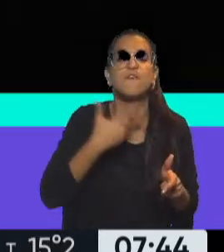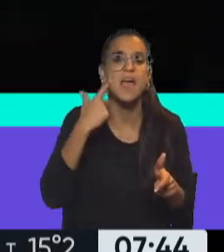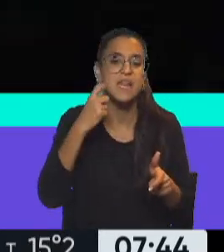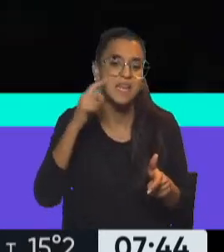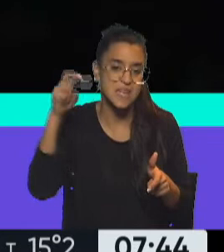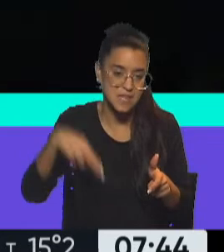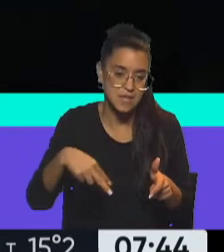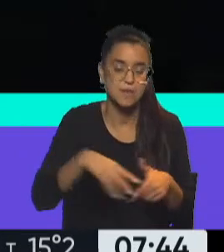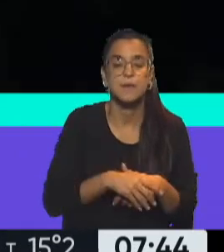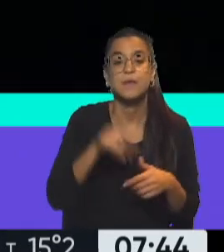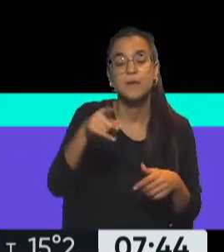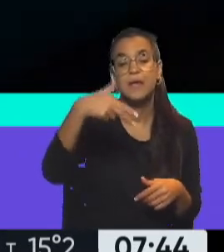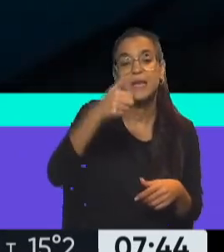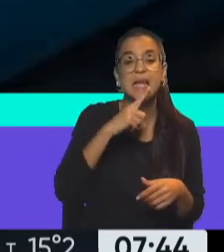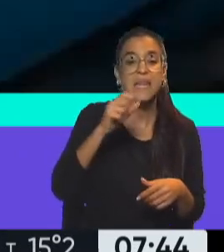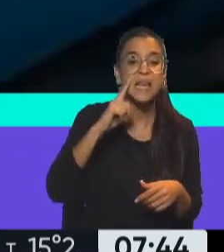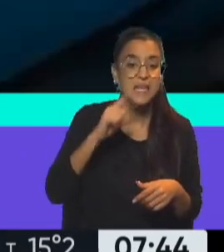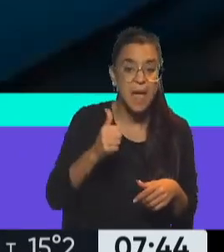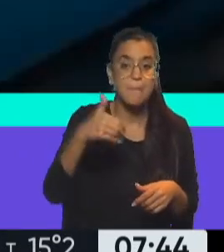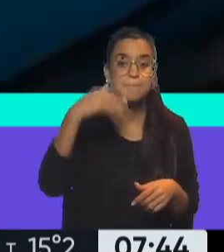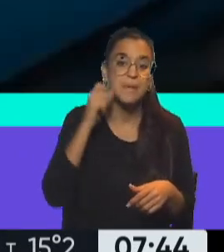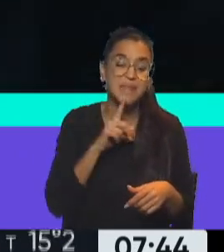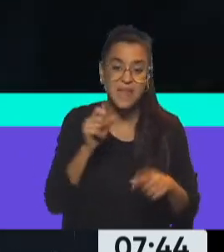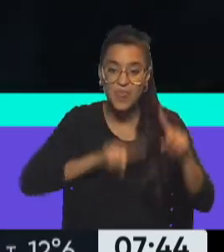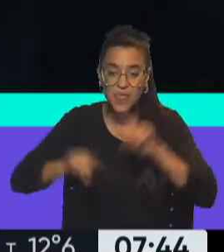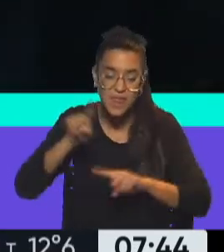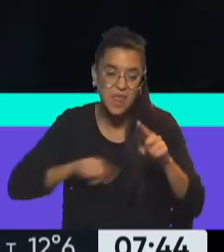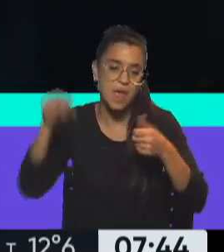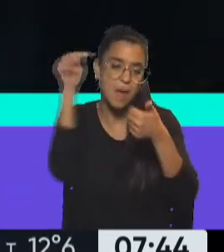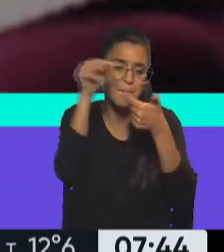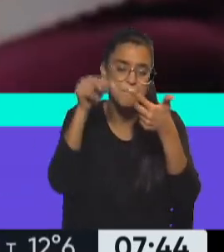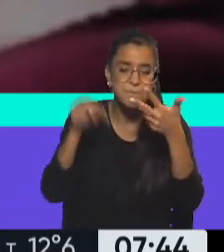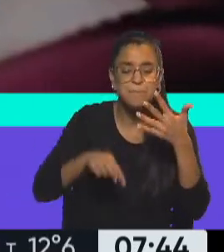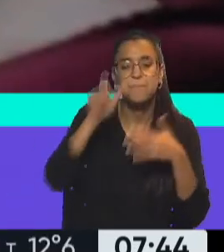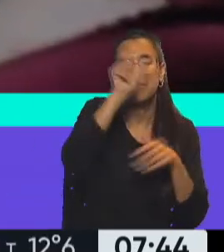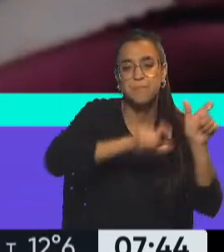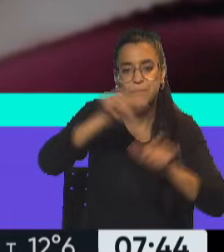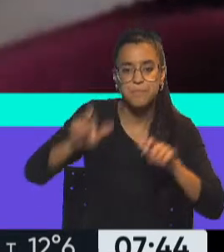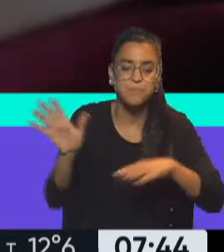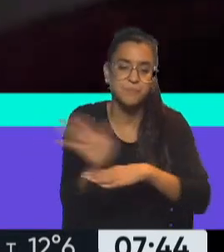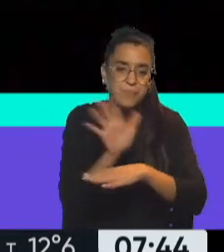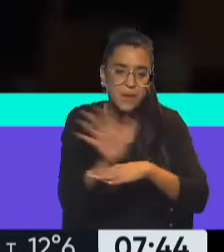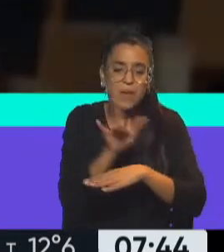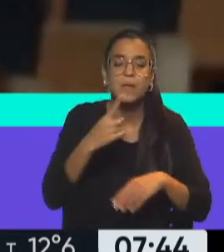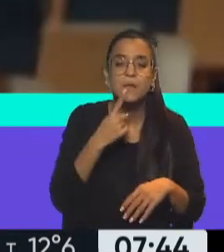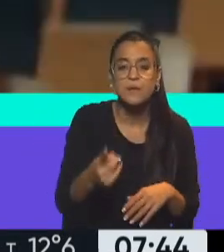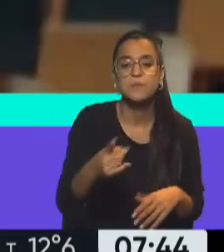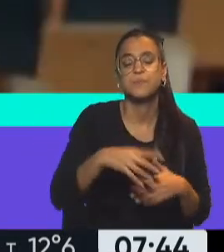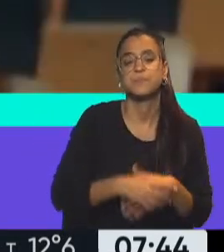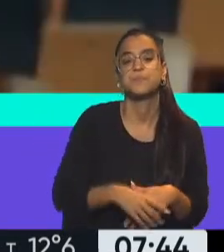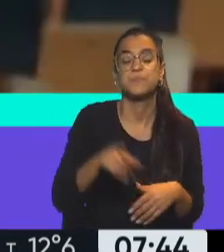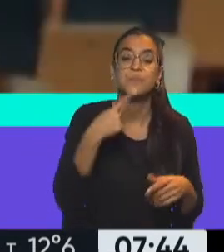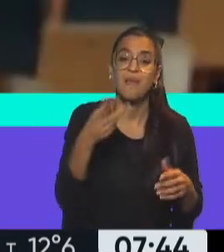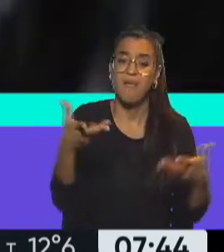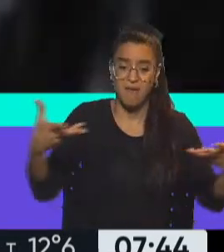Mal Menor. Natalia Mehta es quien dirige a Erika Rivas, Mirta Busnelli, Nahuel Pérez Vizcayar, Daniel Hendler y Cecilia Roth,